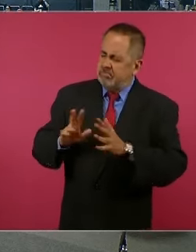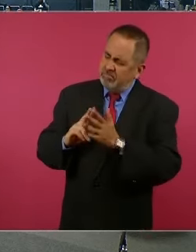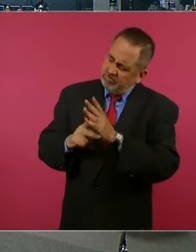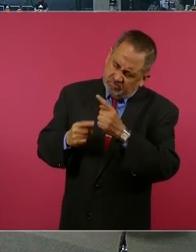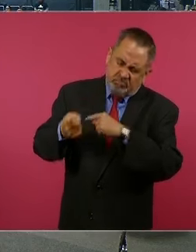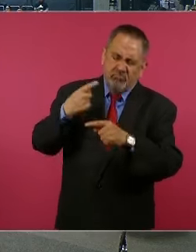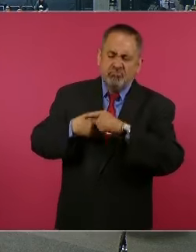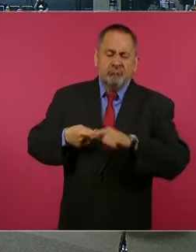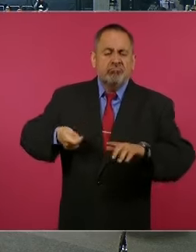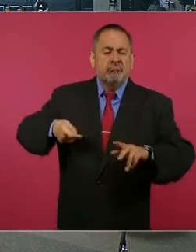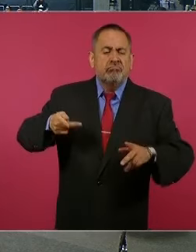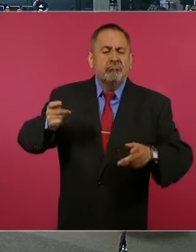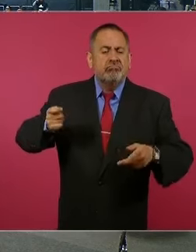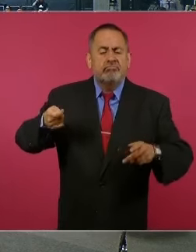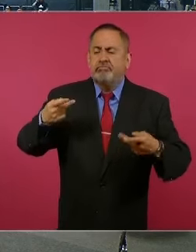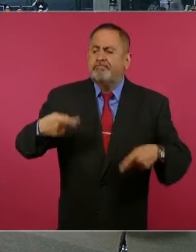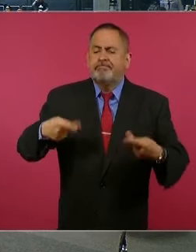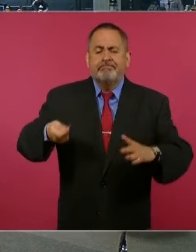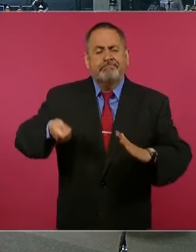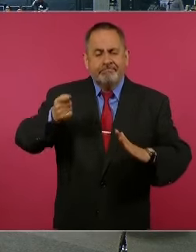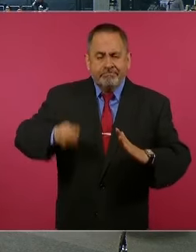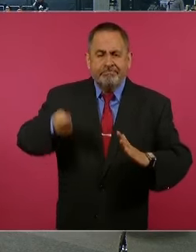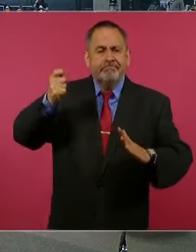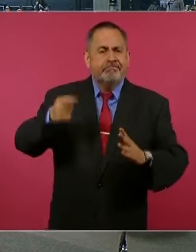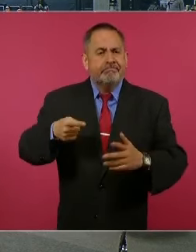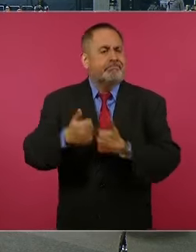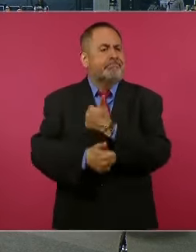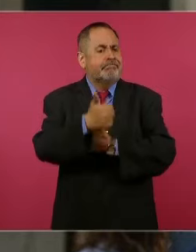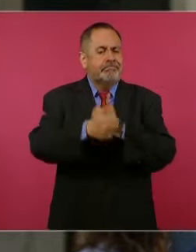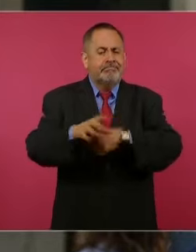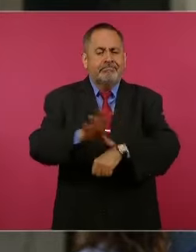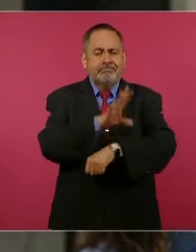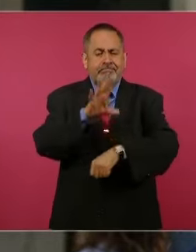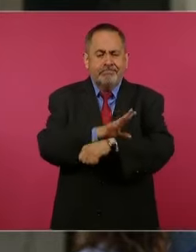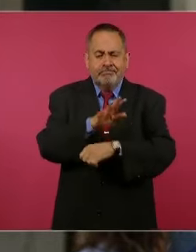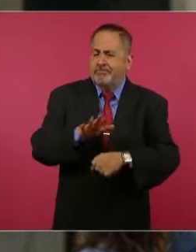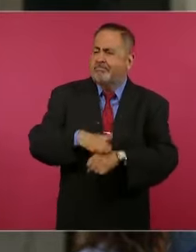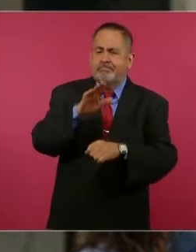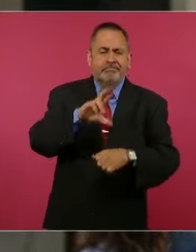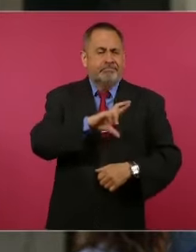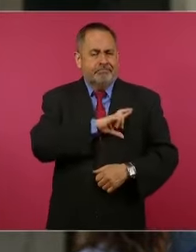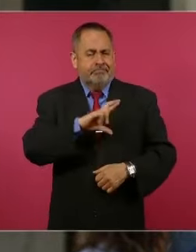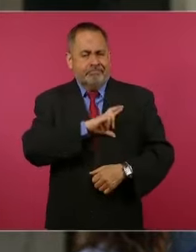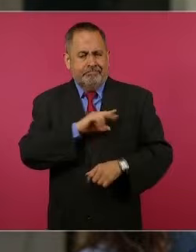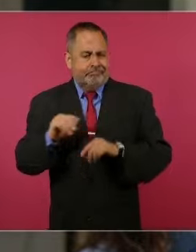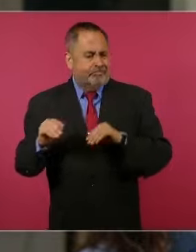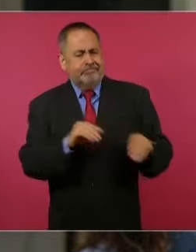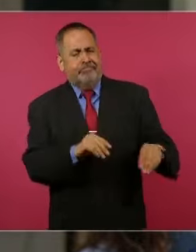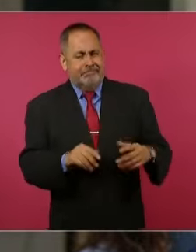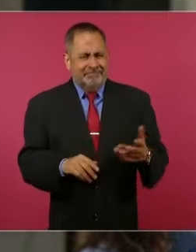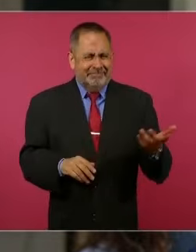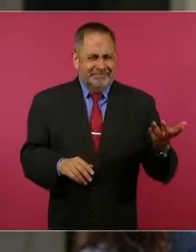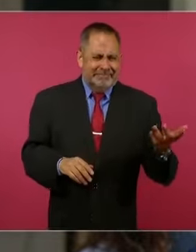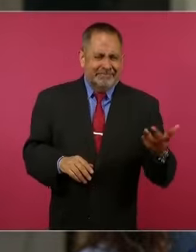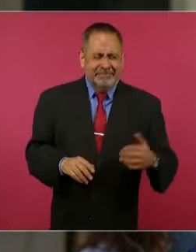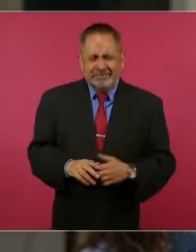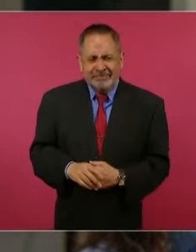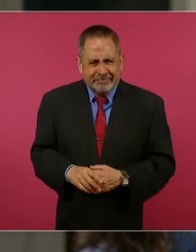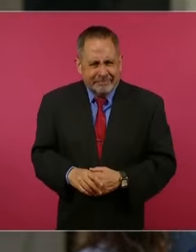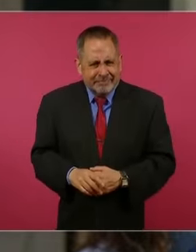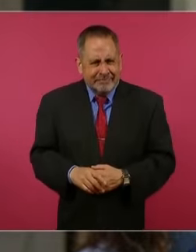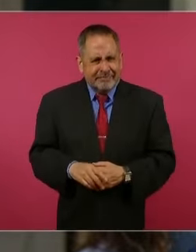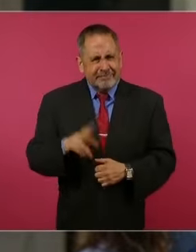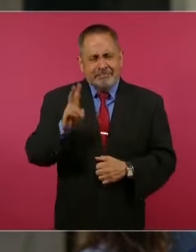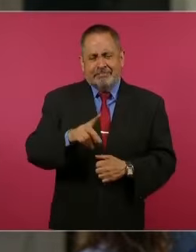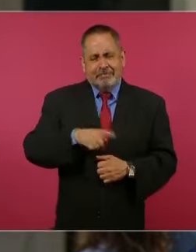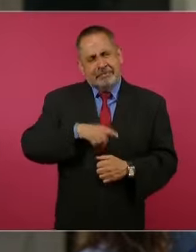las subastas en términos de lo que es la energía eléctrica para darle participación al sector privado en en este asunto Entonces sí es